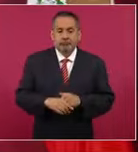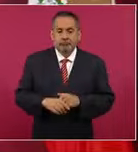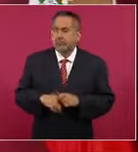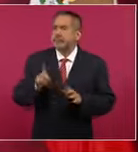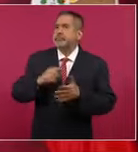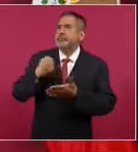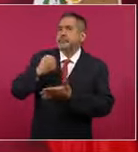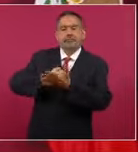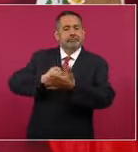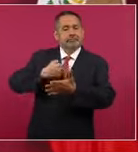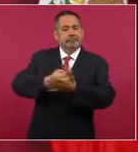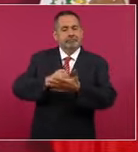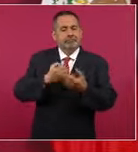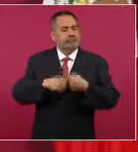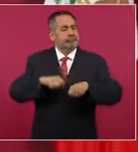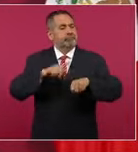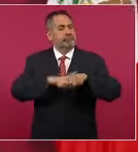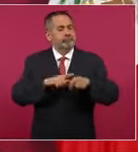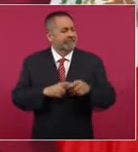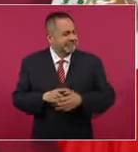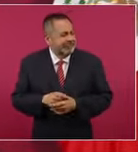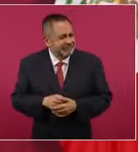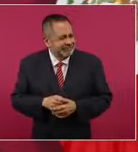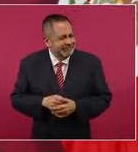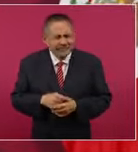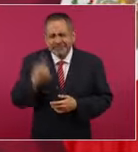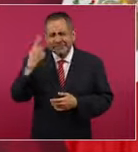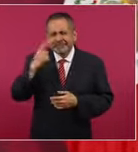activista social. ¿Saben para qué?